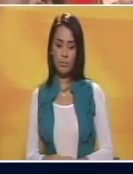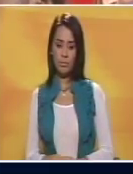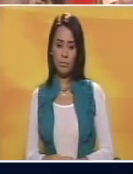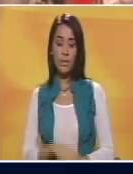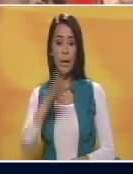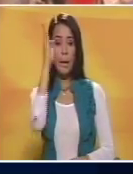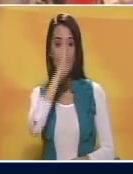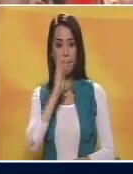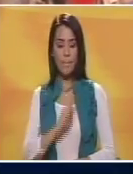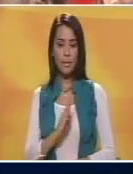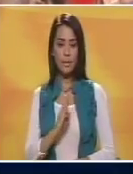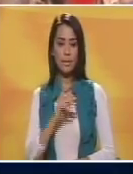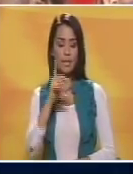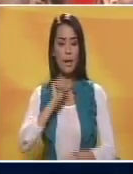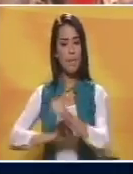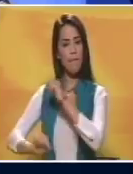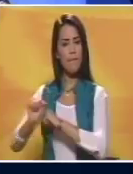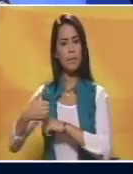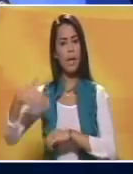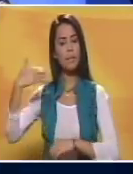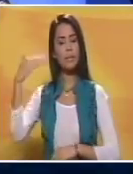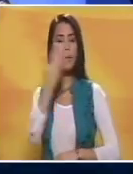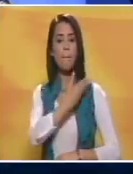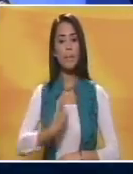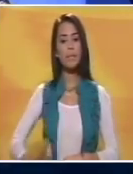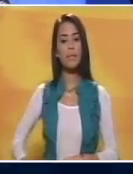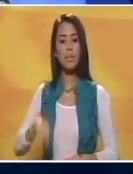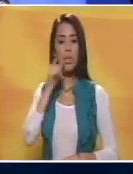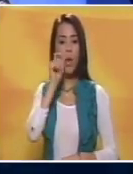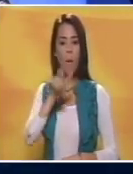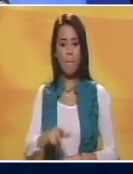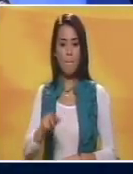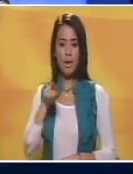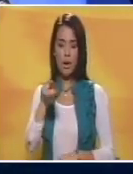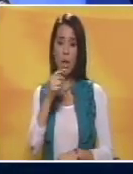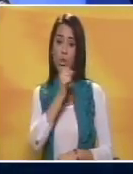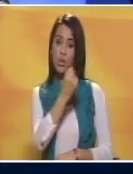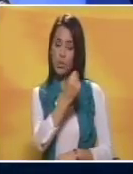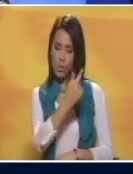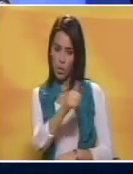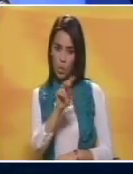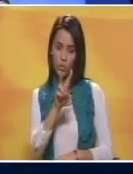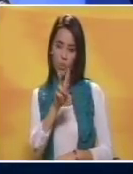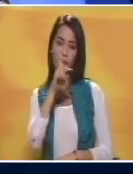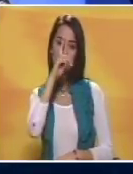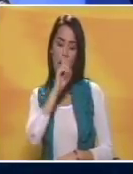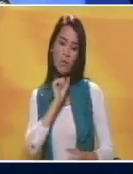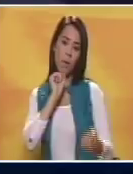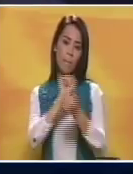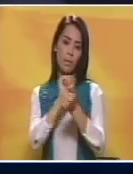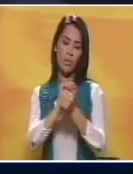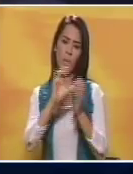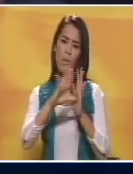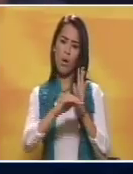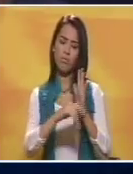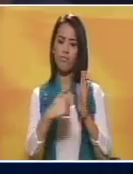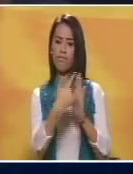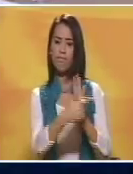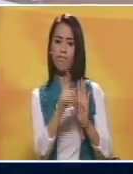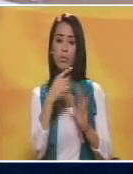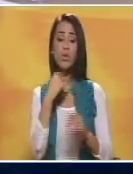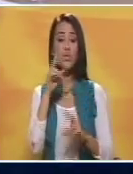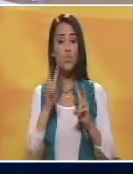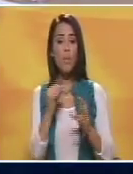En Brasil, la defensa del expresidente Luis Ignacio Lula da Silva, condenado a 12 años de prisión por corrupción, presentó un nuevo recurso